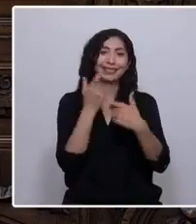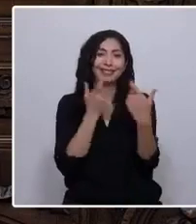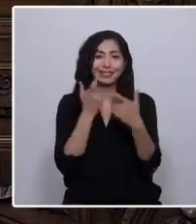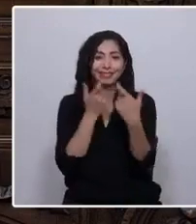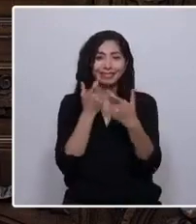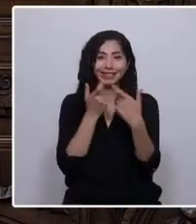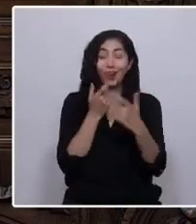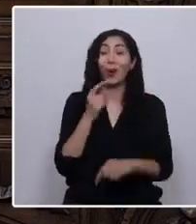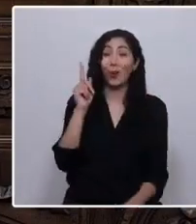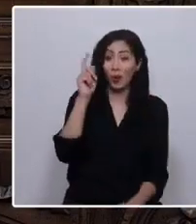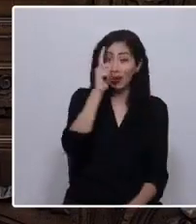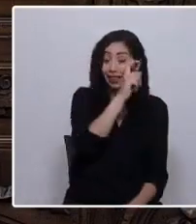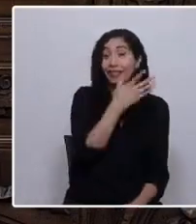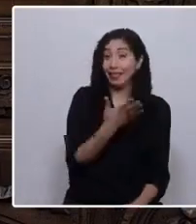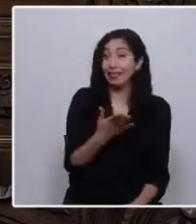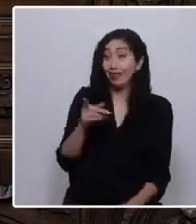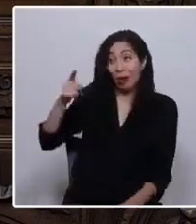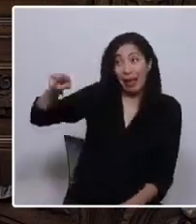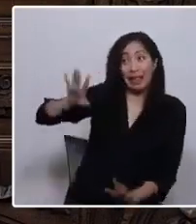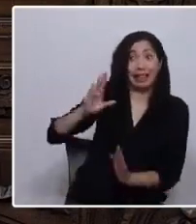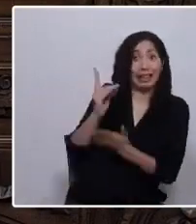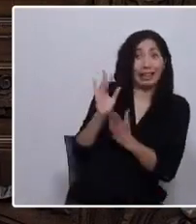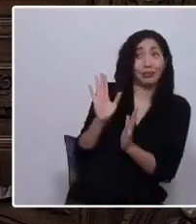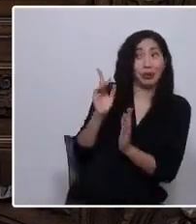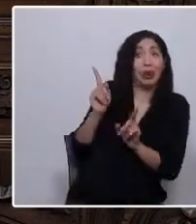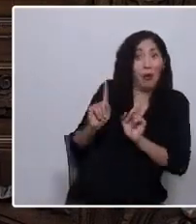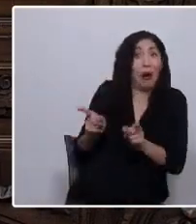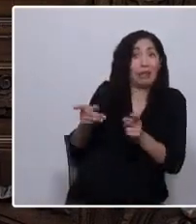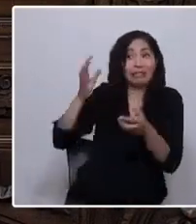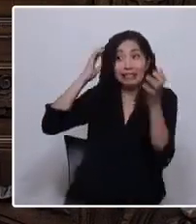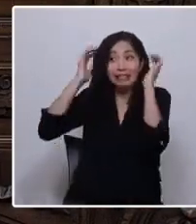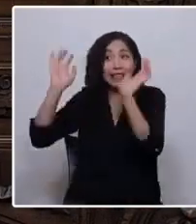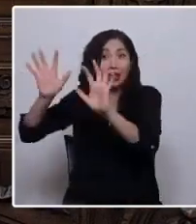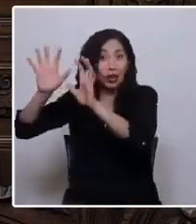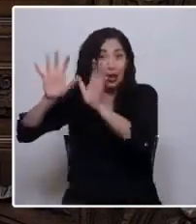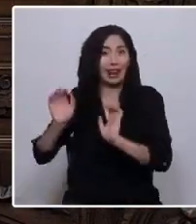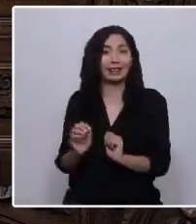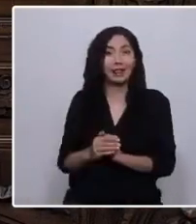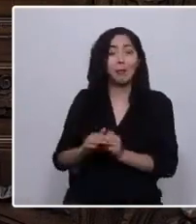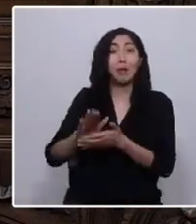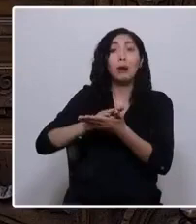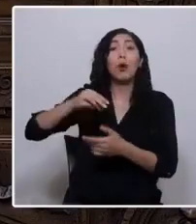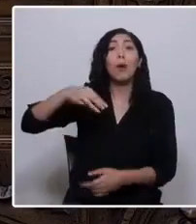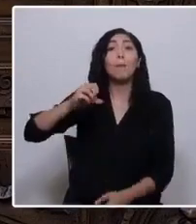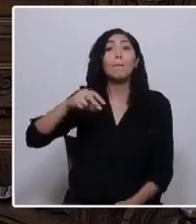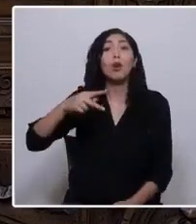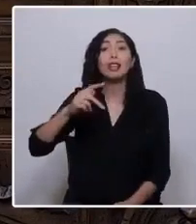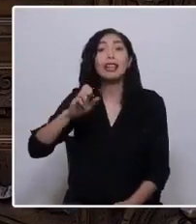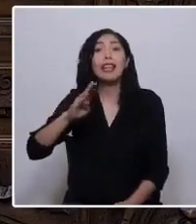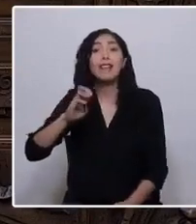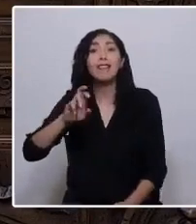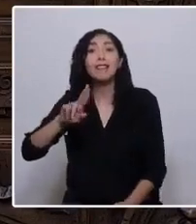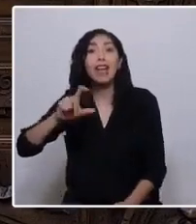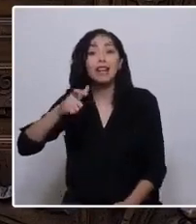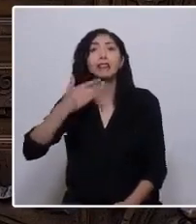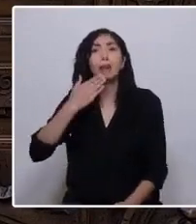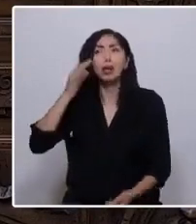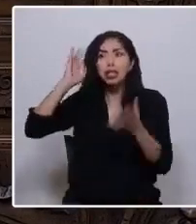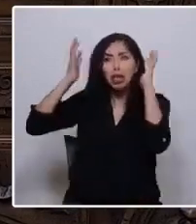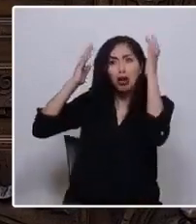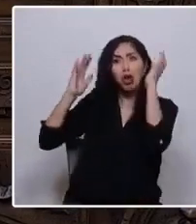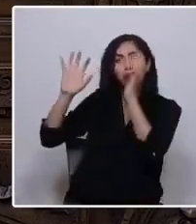Está difícil por allá, pero se puede chasconear. Don Monkenberg ya está medio chascón, por ejemplo. Hoy día estuvo en contra de la senadora, así que bien, por